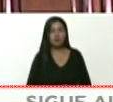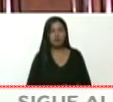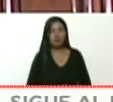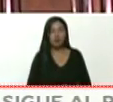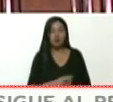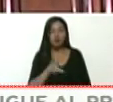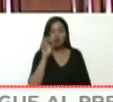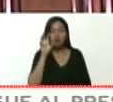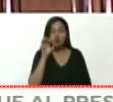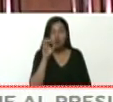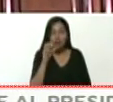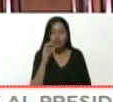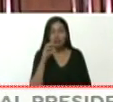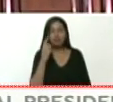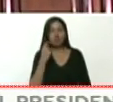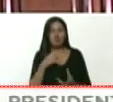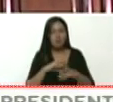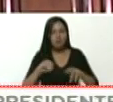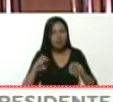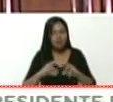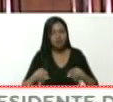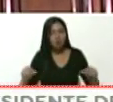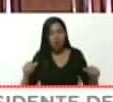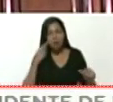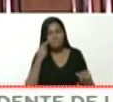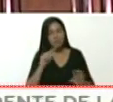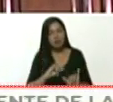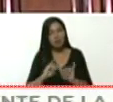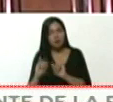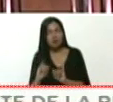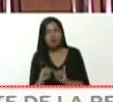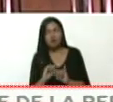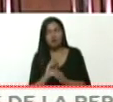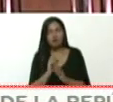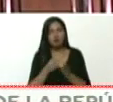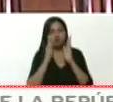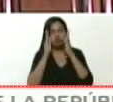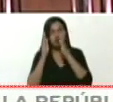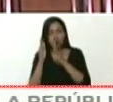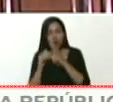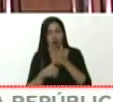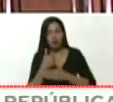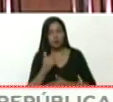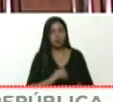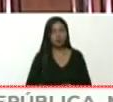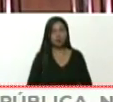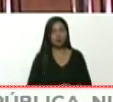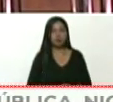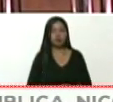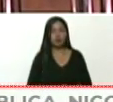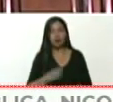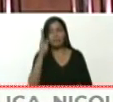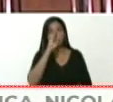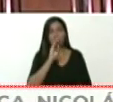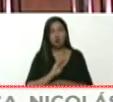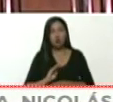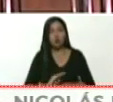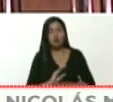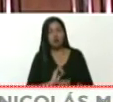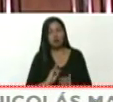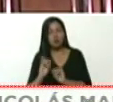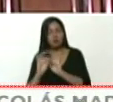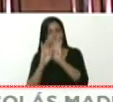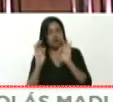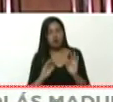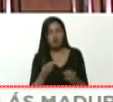Sustratos y estudios de suelo. Bioinsumos y biocontroladores. Bancos proteicos alternativos para